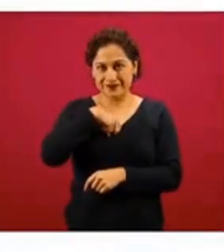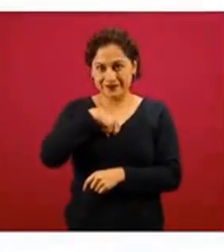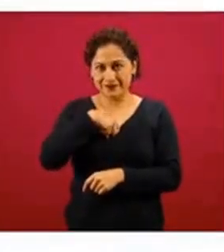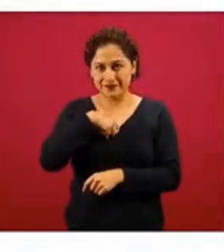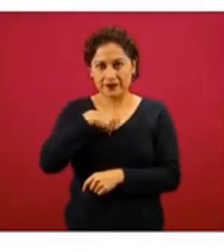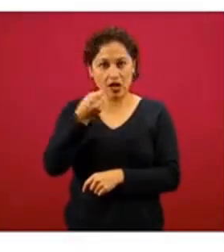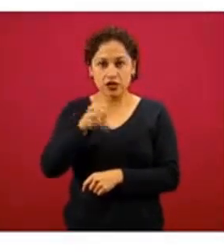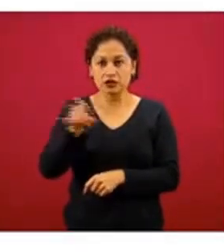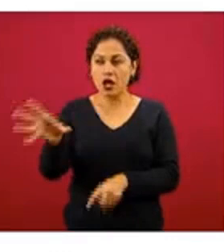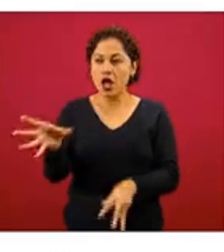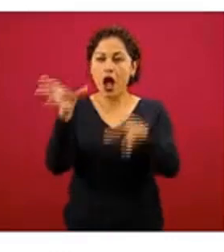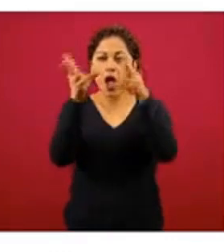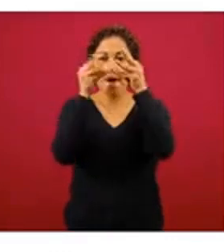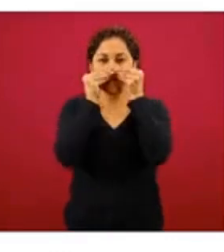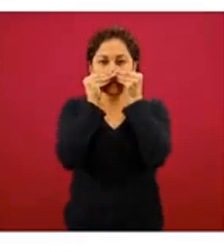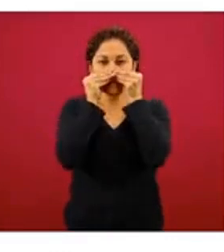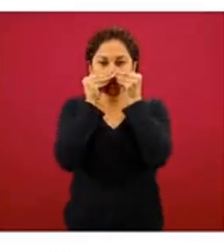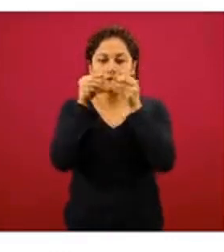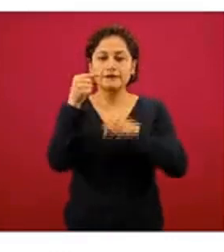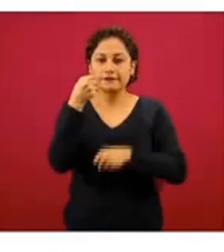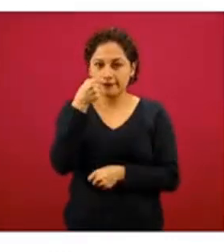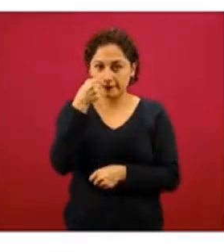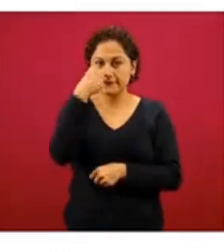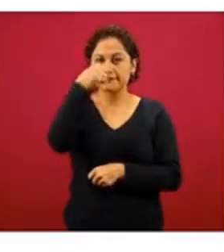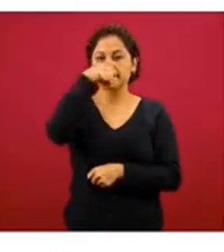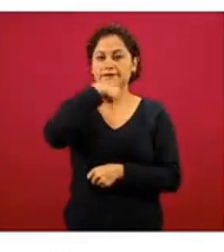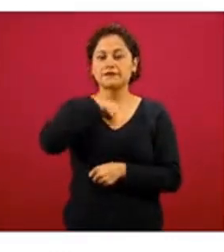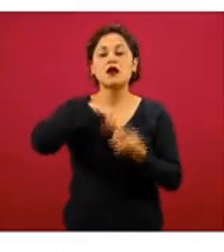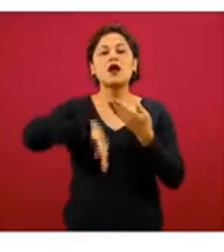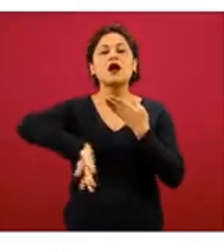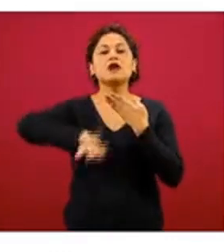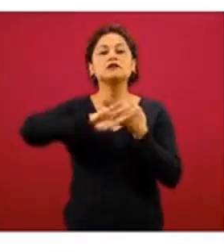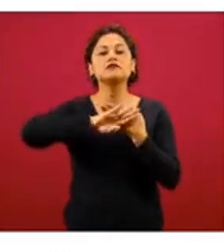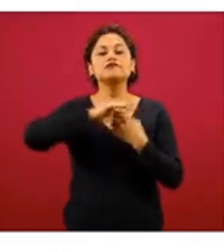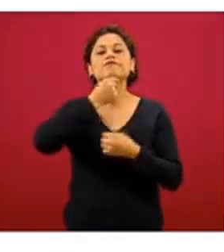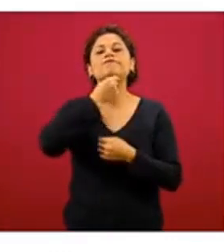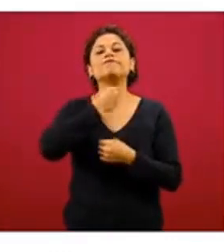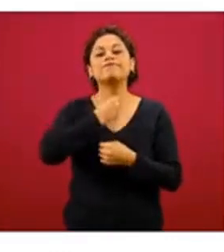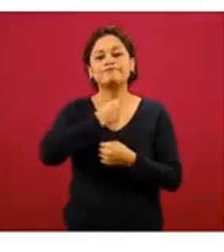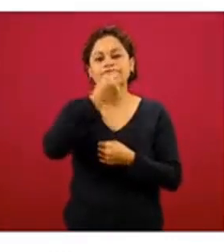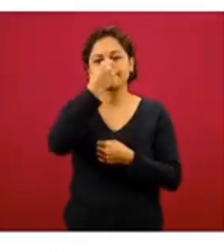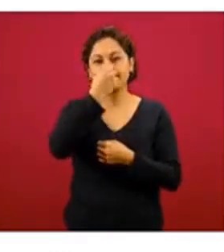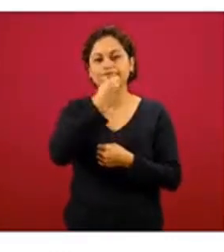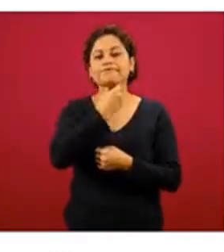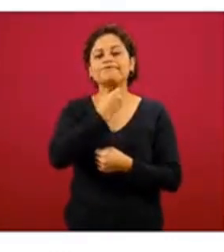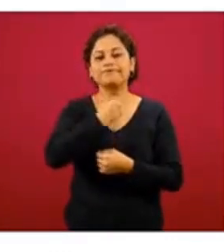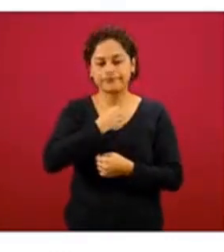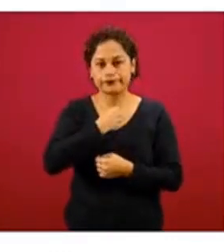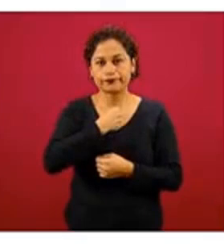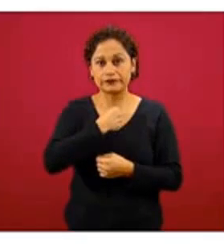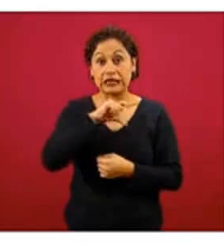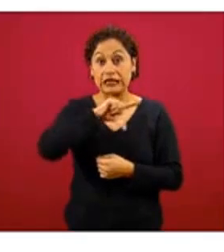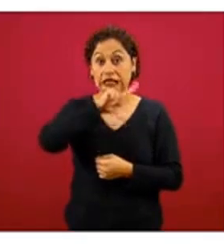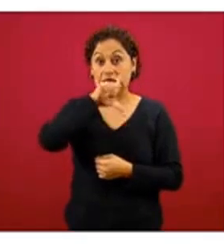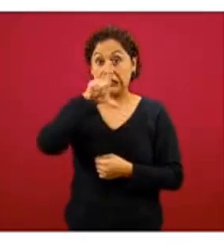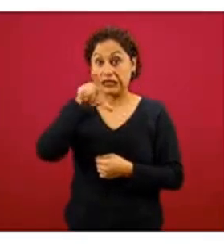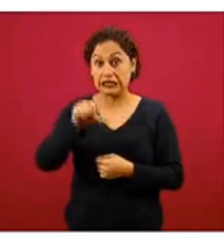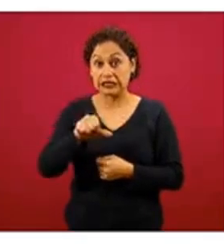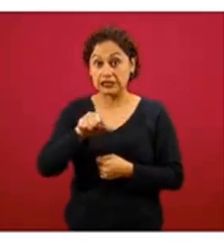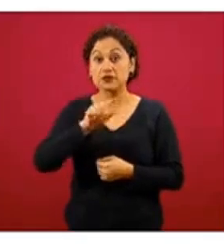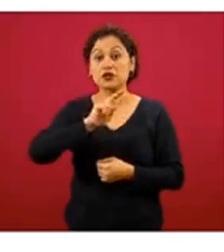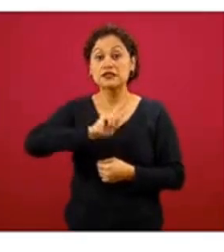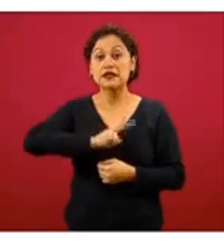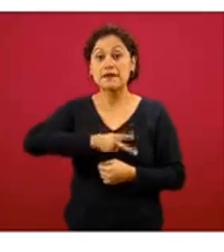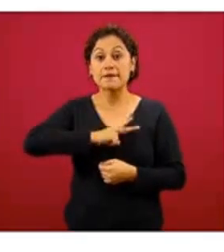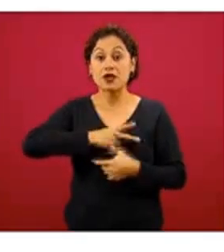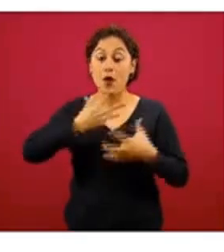órgano que afecta. Tenemos la afección de las vías respiratorias inferiores, y por otro lado puede replicarse el virus y